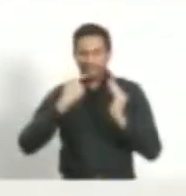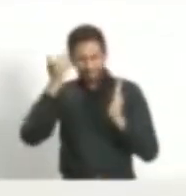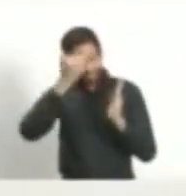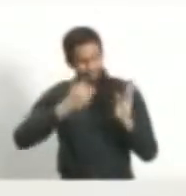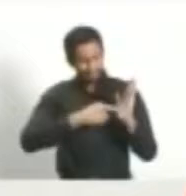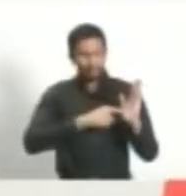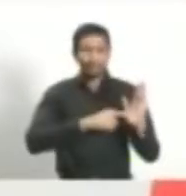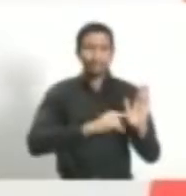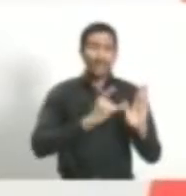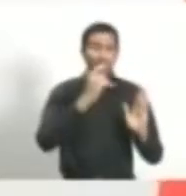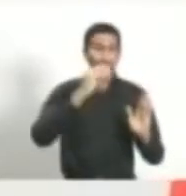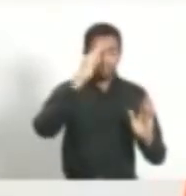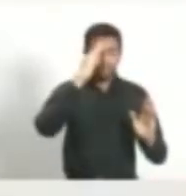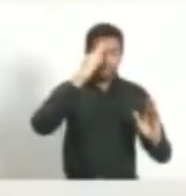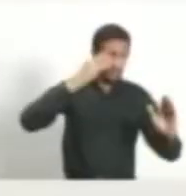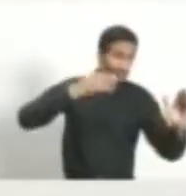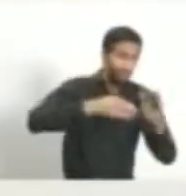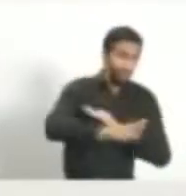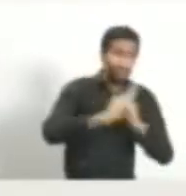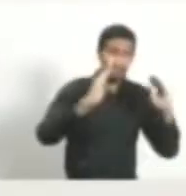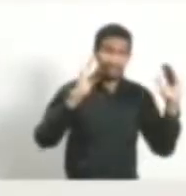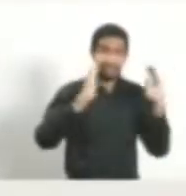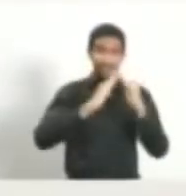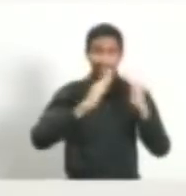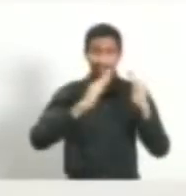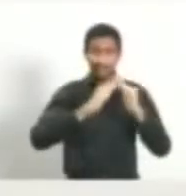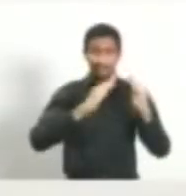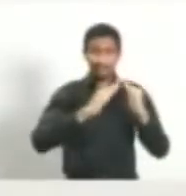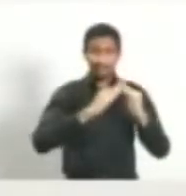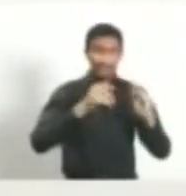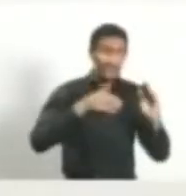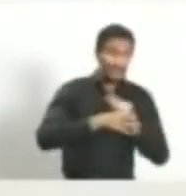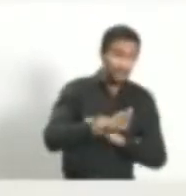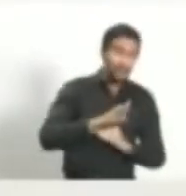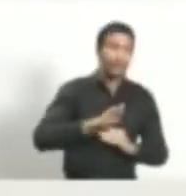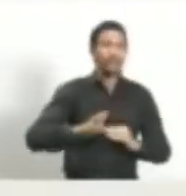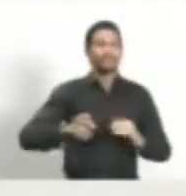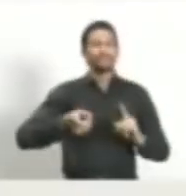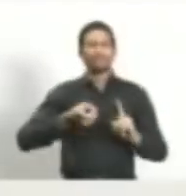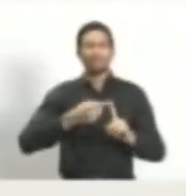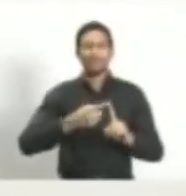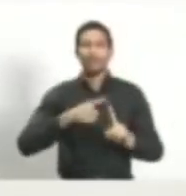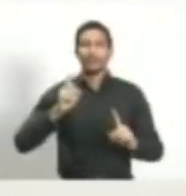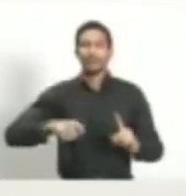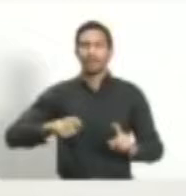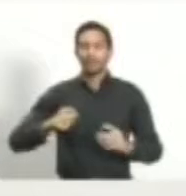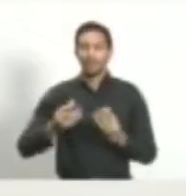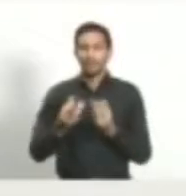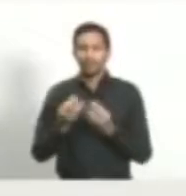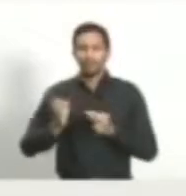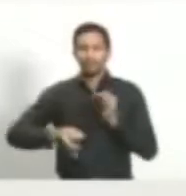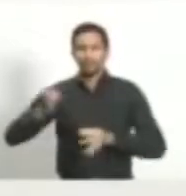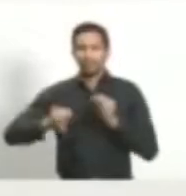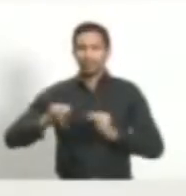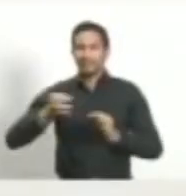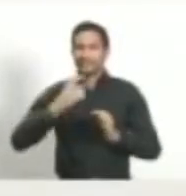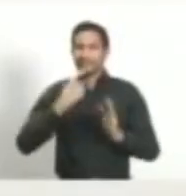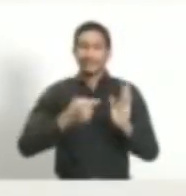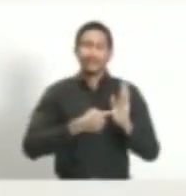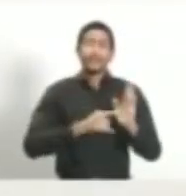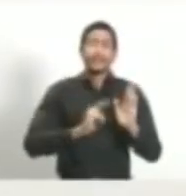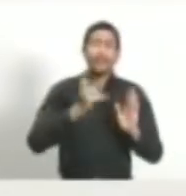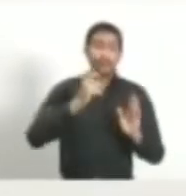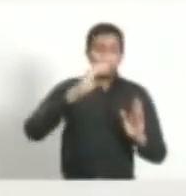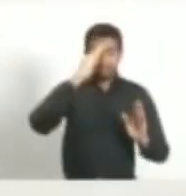cuando la autoridad de policía entre a la vivienda, ahí la Corte estableció un criterio que se llama la imperiosa